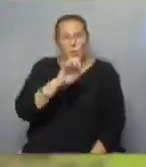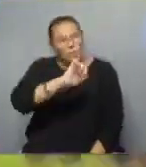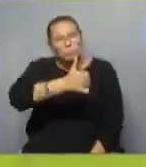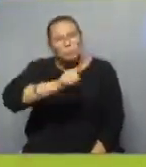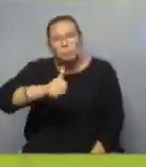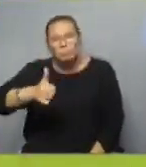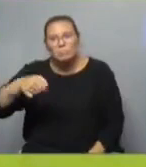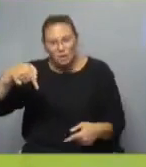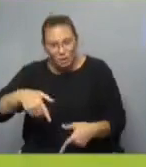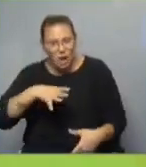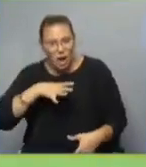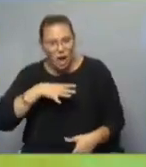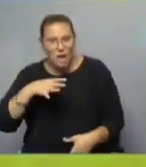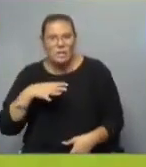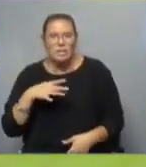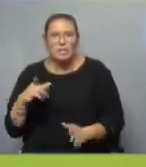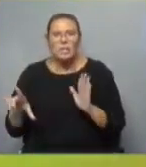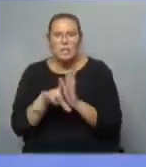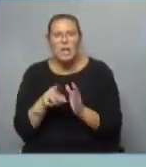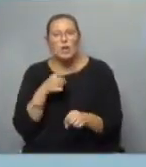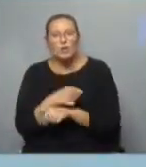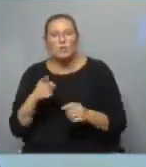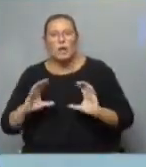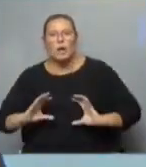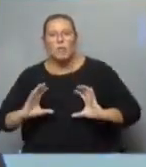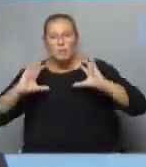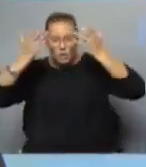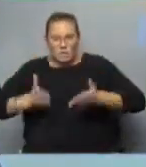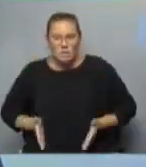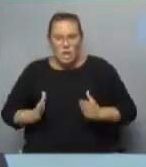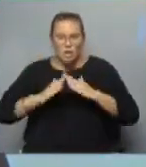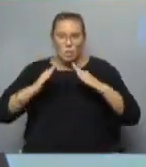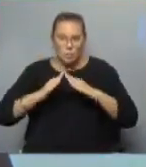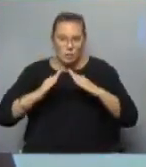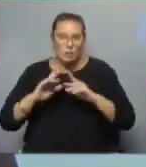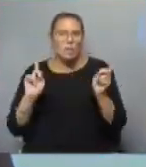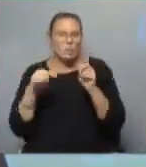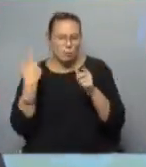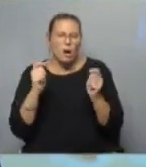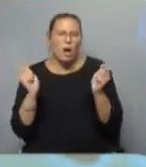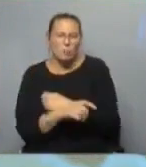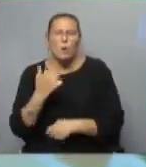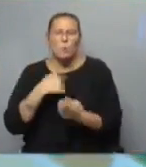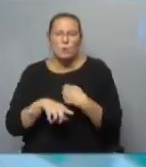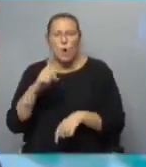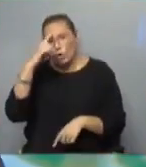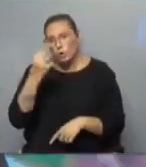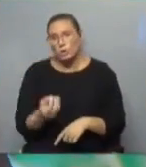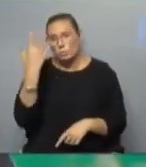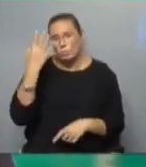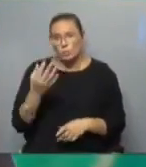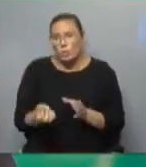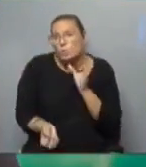hoy existen, y que estamos la ley contra la violencia doméstica, que después se cambió, etcétera, pero fueron como conceptos nuevos que se